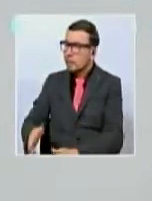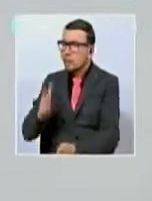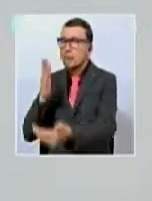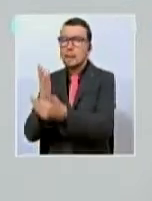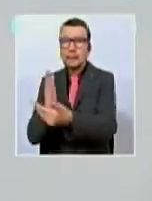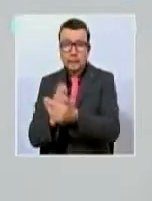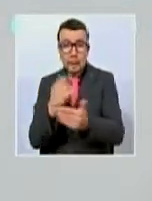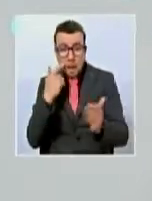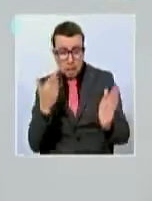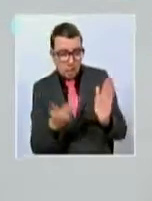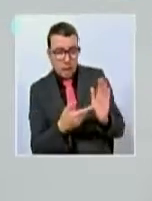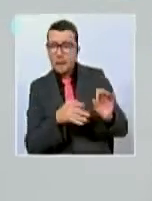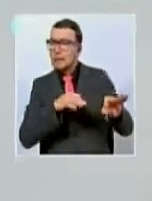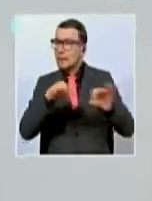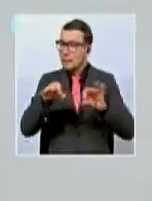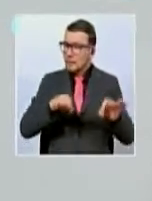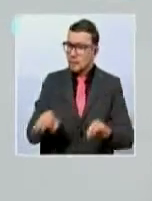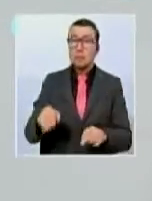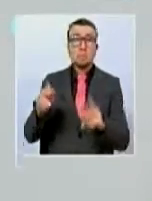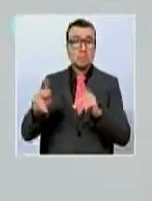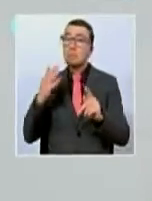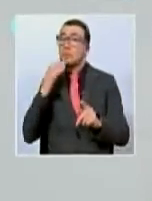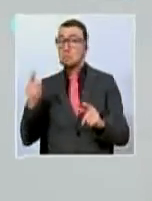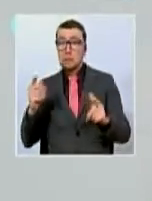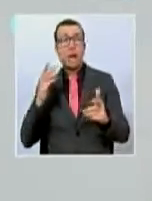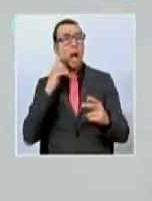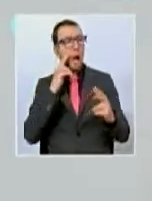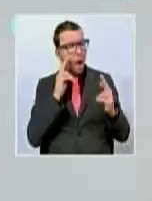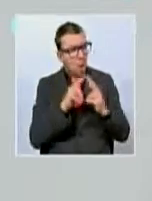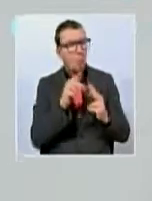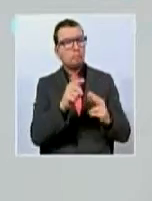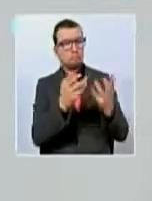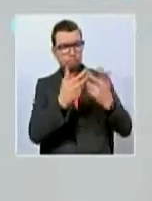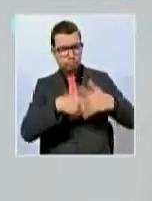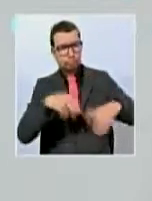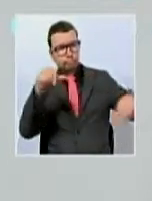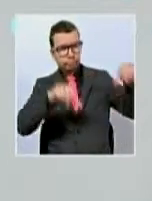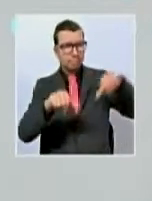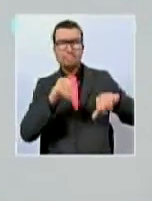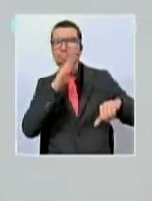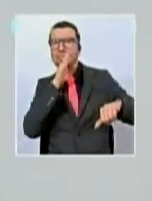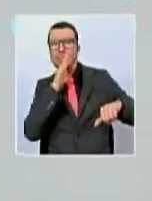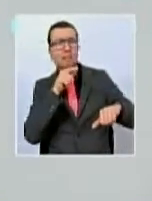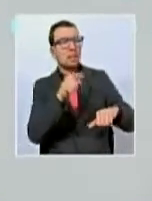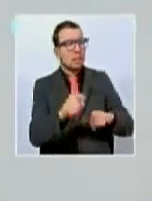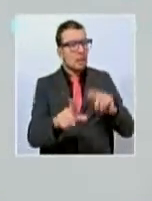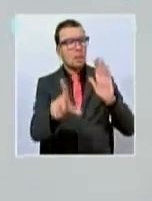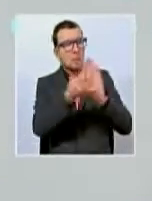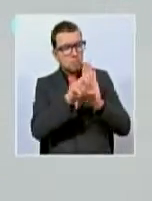usuarios, los consumidores conozcan los laboratorios, que conozcan los laboratorios certificados en BPM,